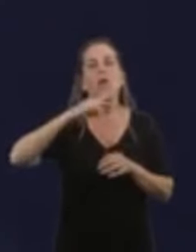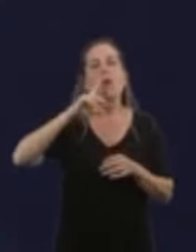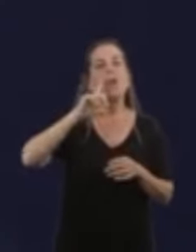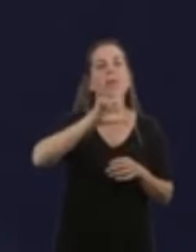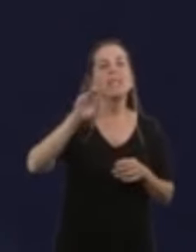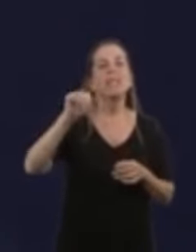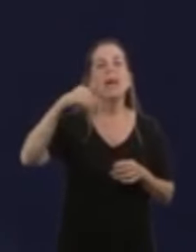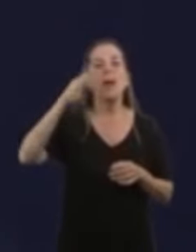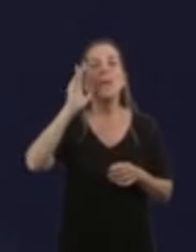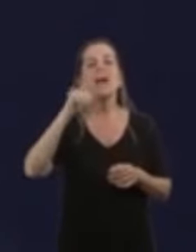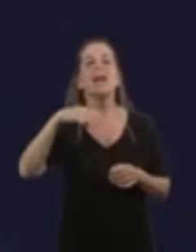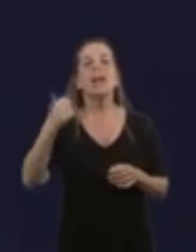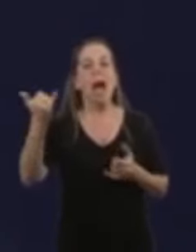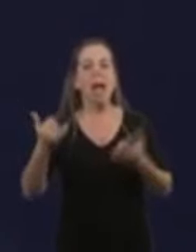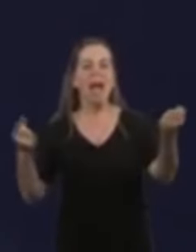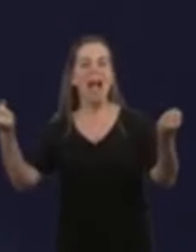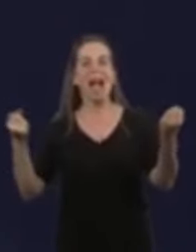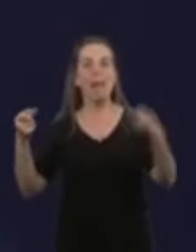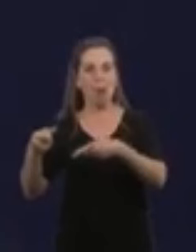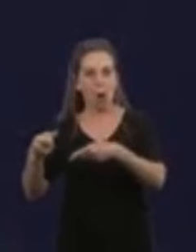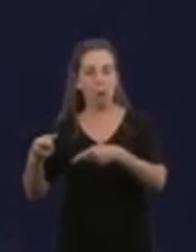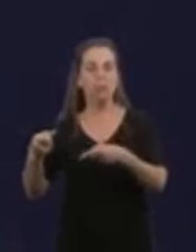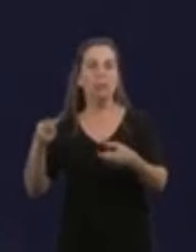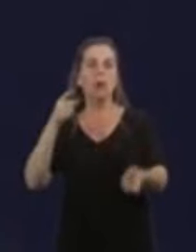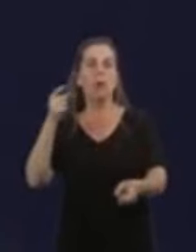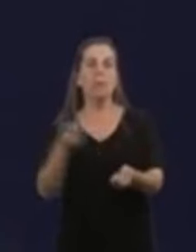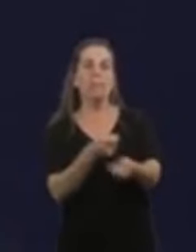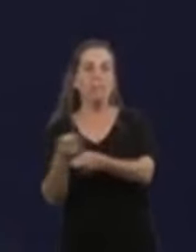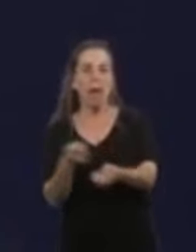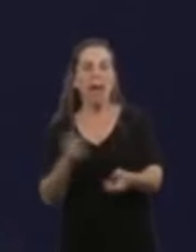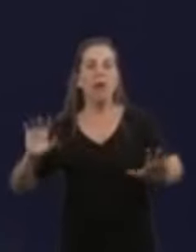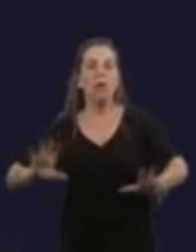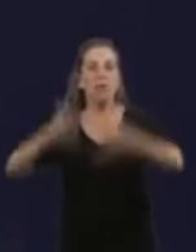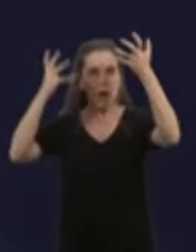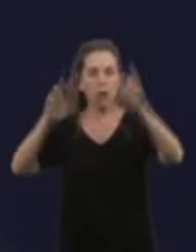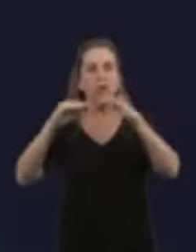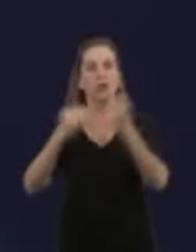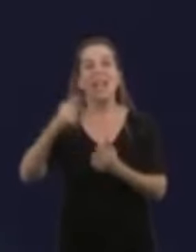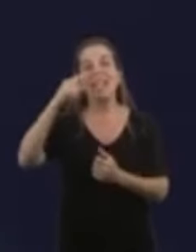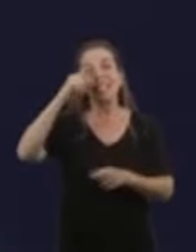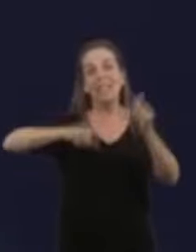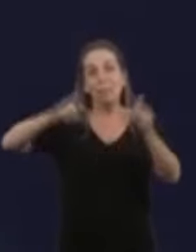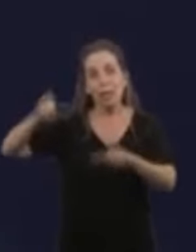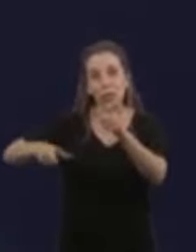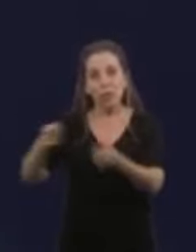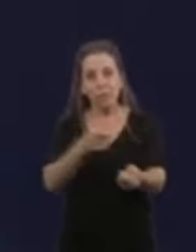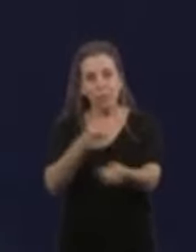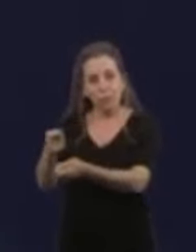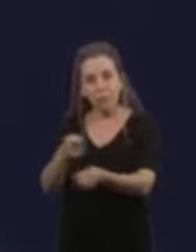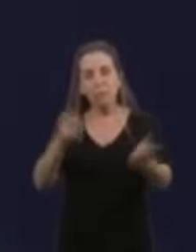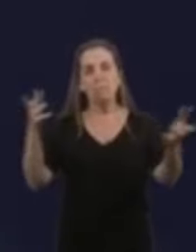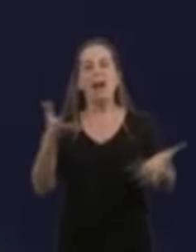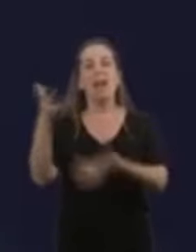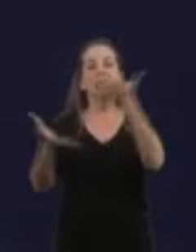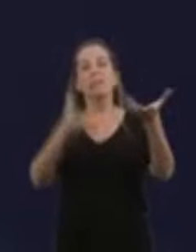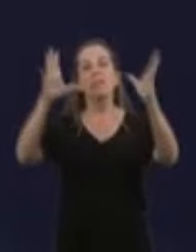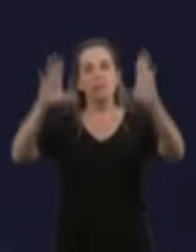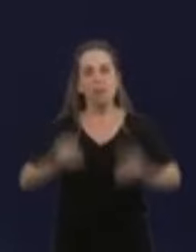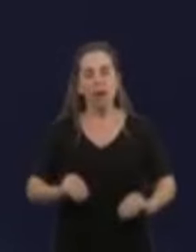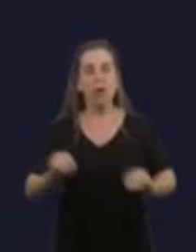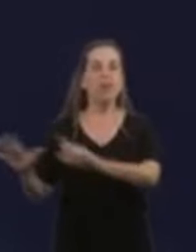camión Comando del servicio nacional del manejo del fuego con siete combatientes y un coordinador junto a 16 brigadistas